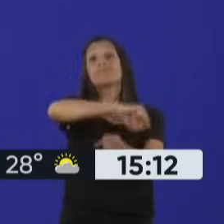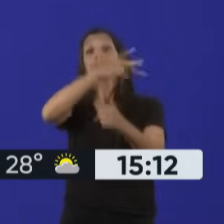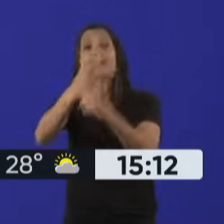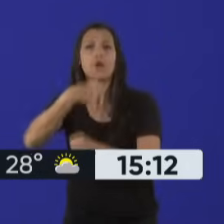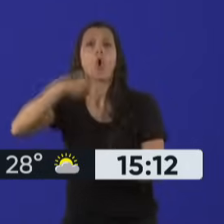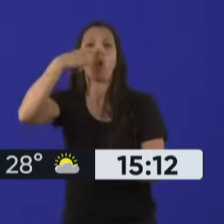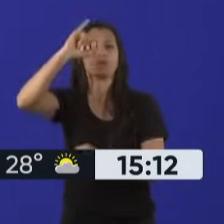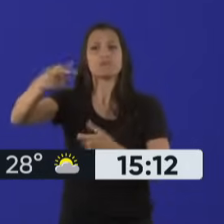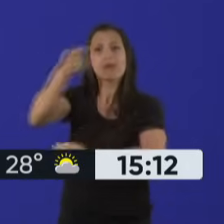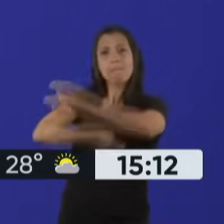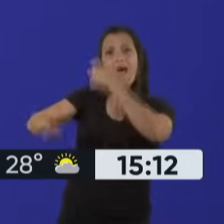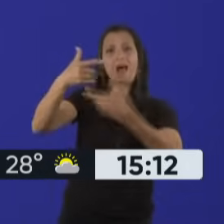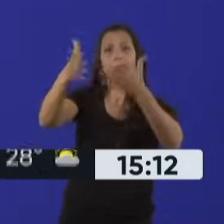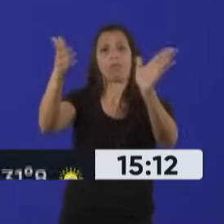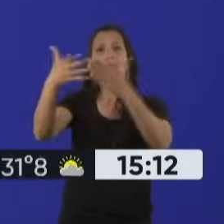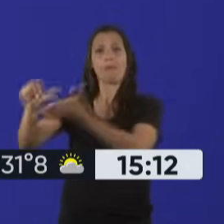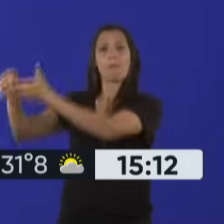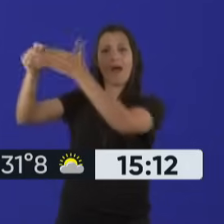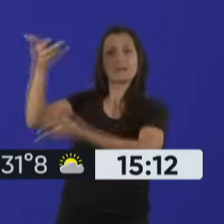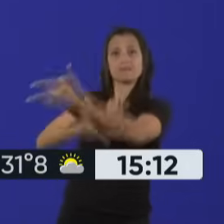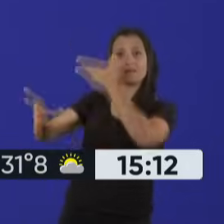entrar en un loop permanente.